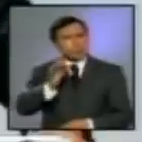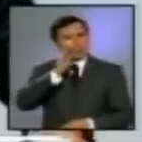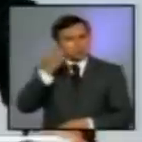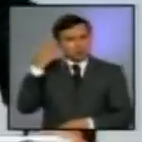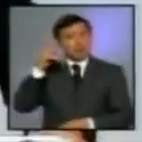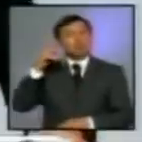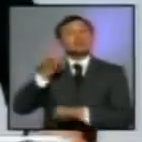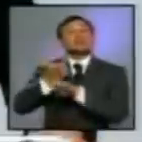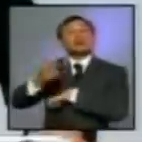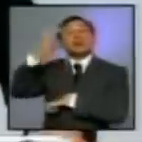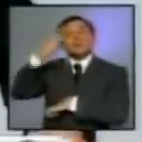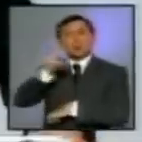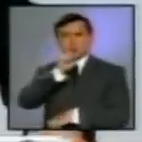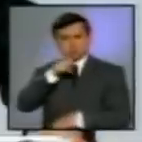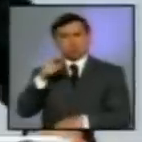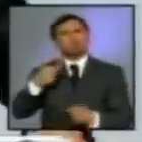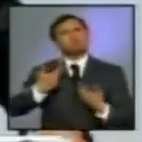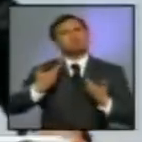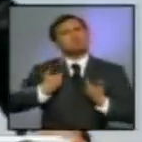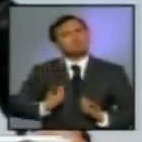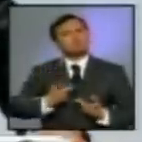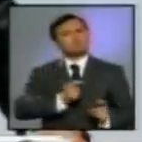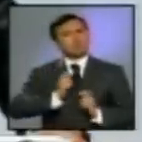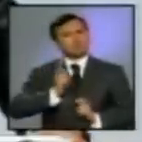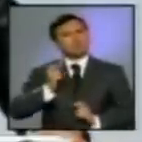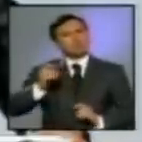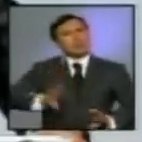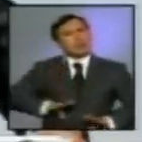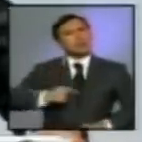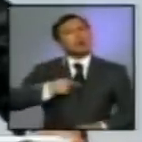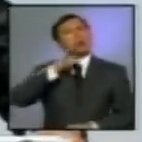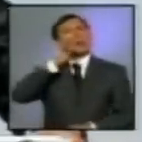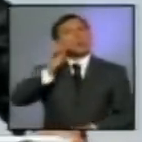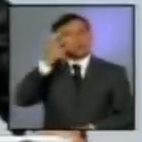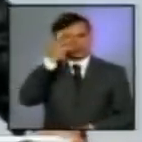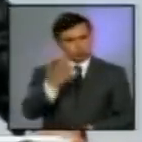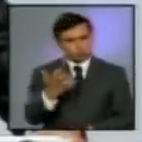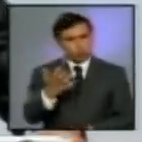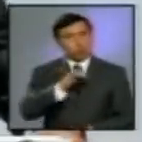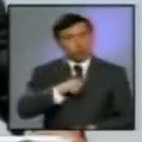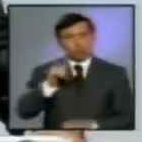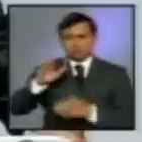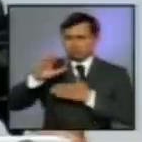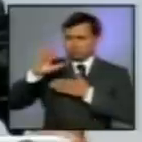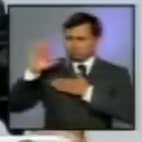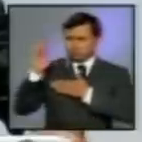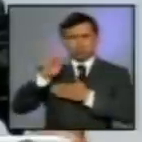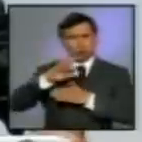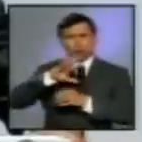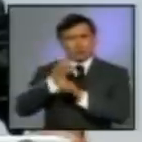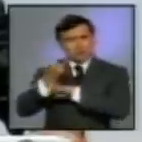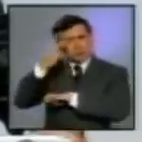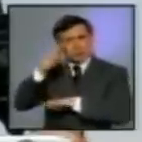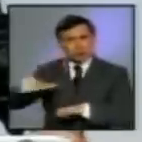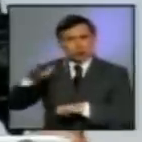Me comprometí a cumplir compromisos en mi Estado y al término de mi gestión todos fueron cumplidos. Y